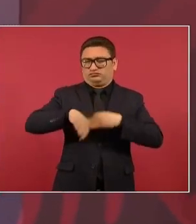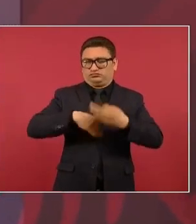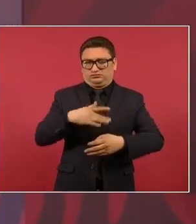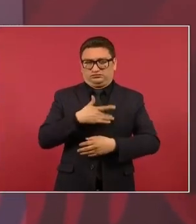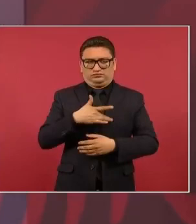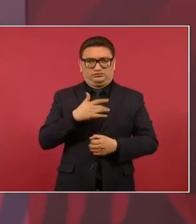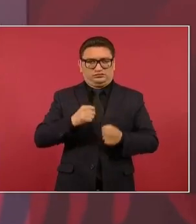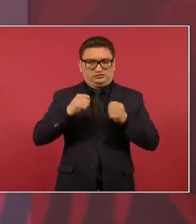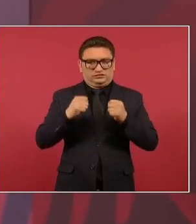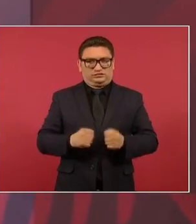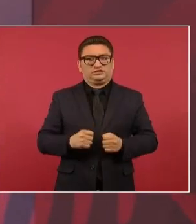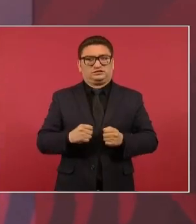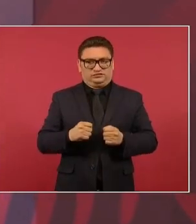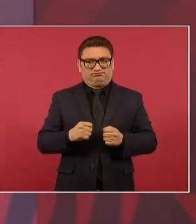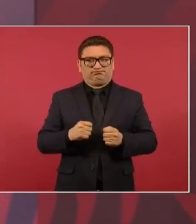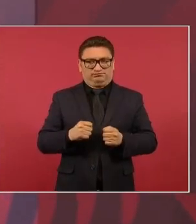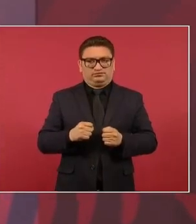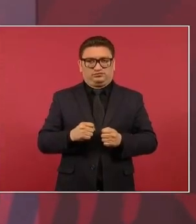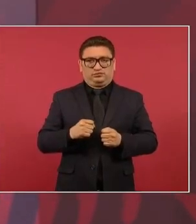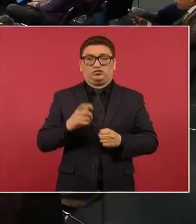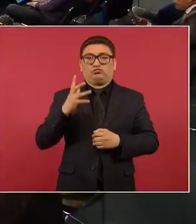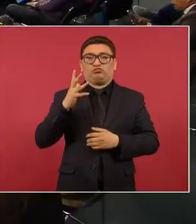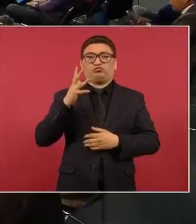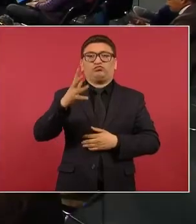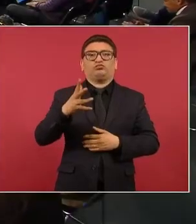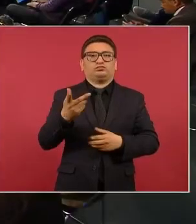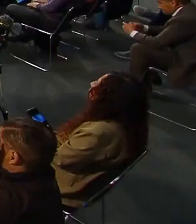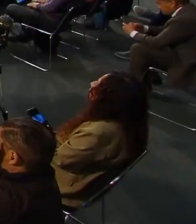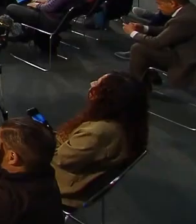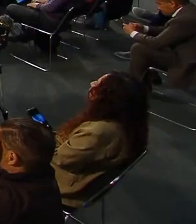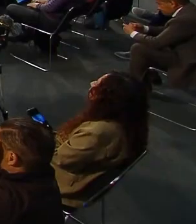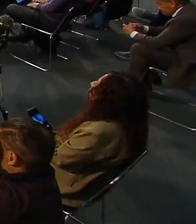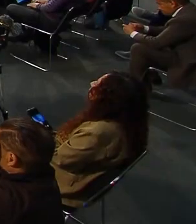seguros de nuestro futuro,